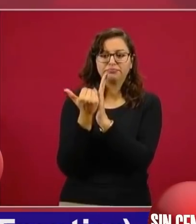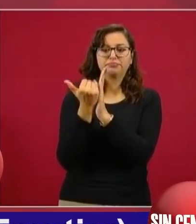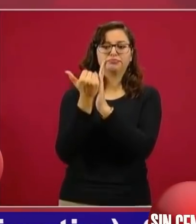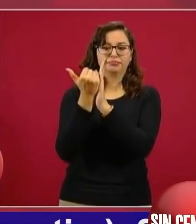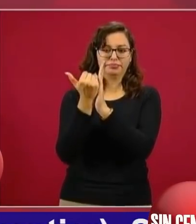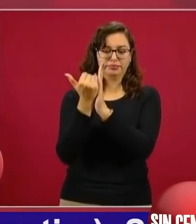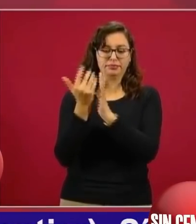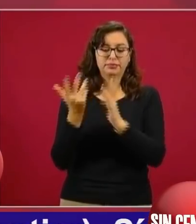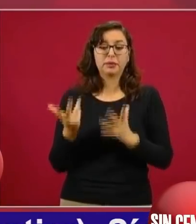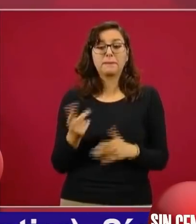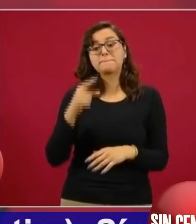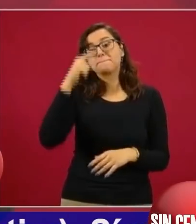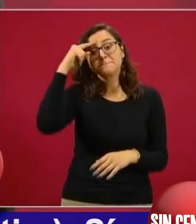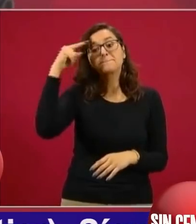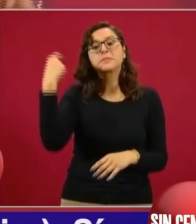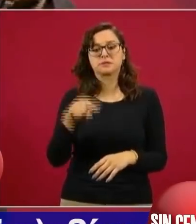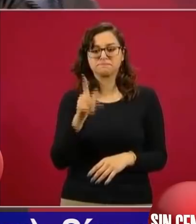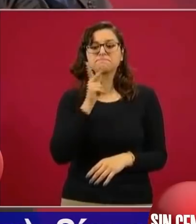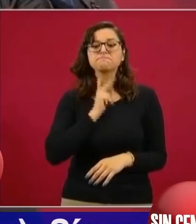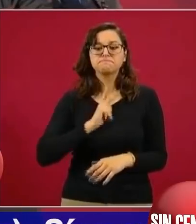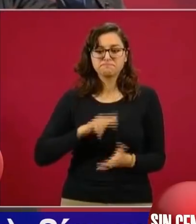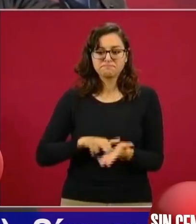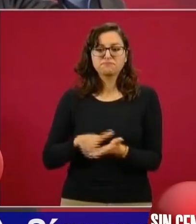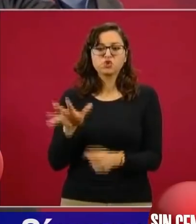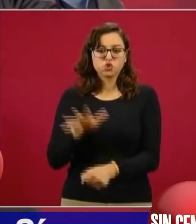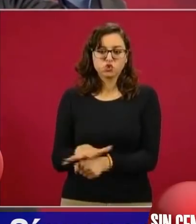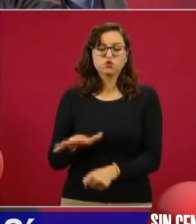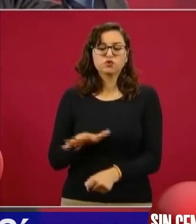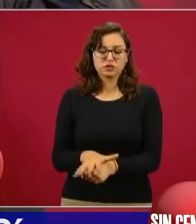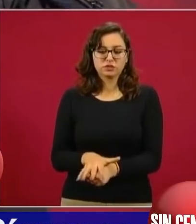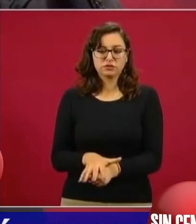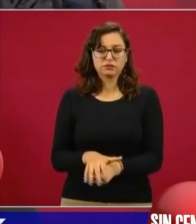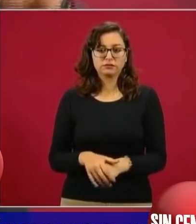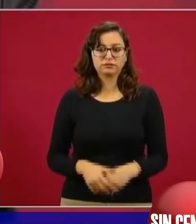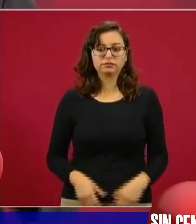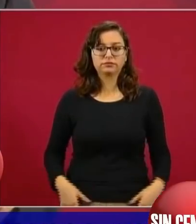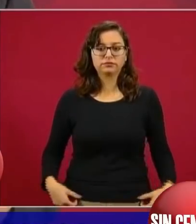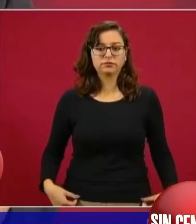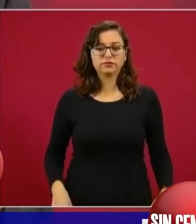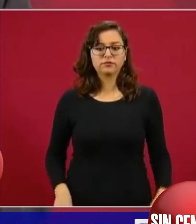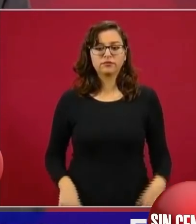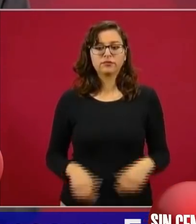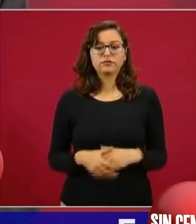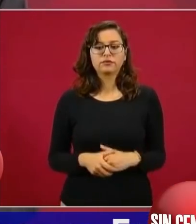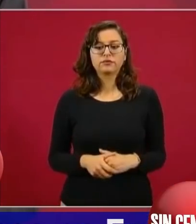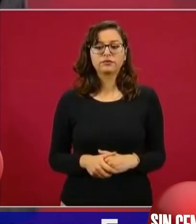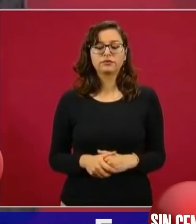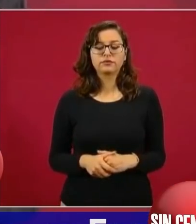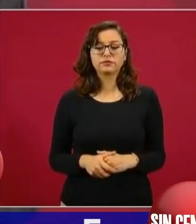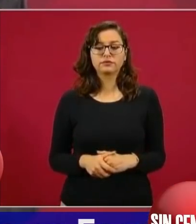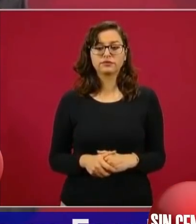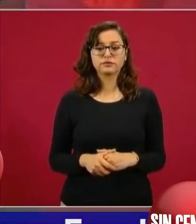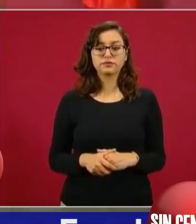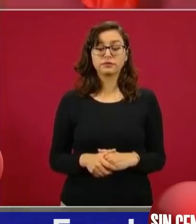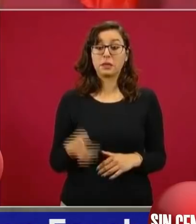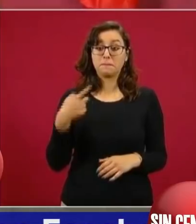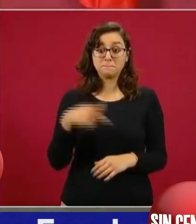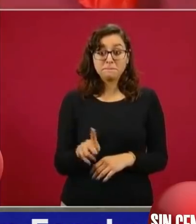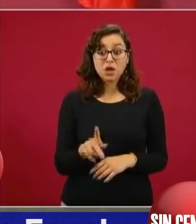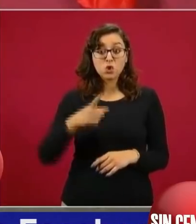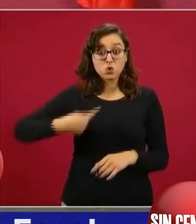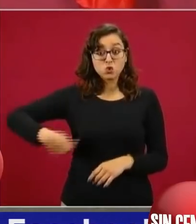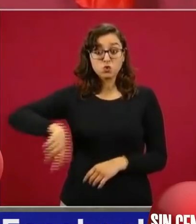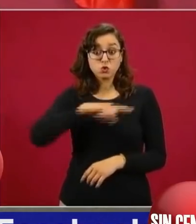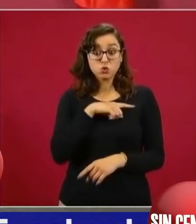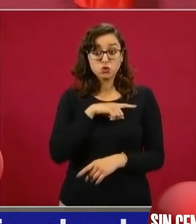para tener petróleo. Tampoco vamos a llevar a cabo una